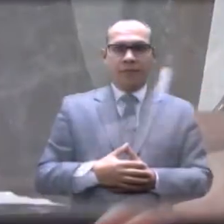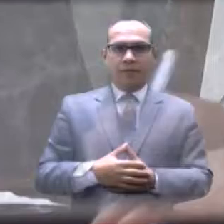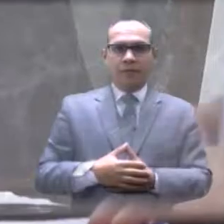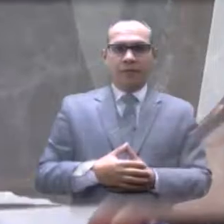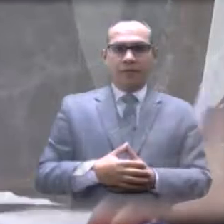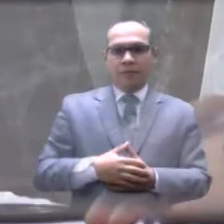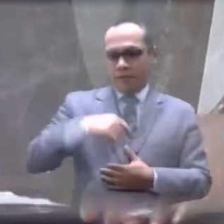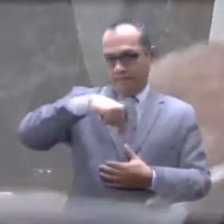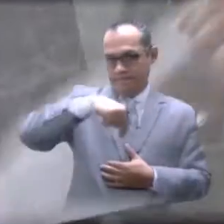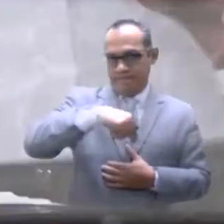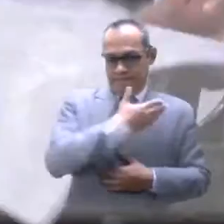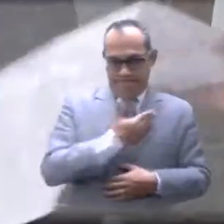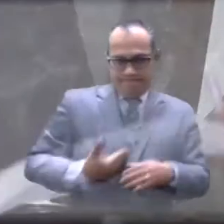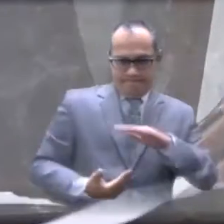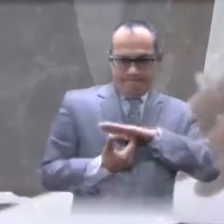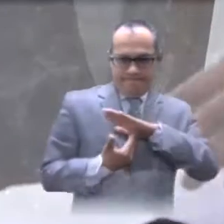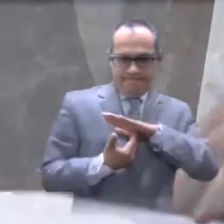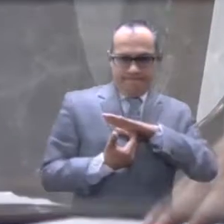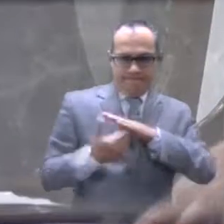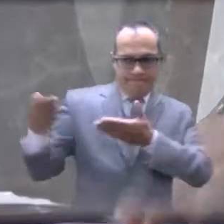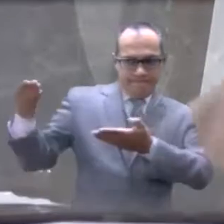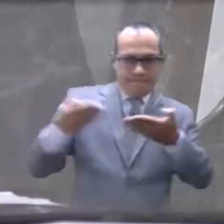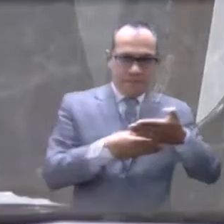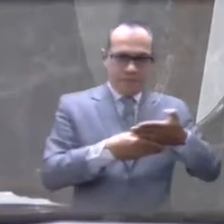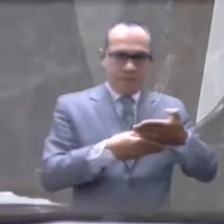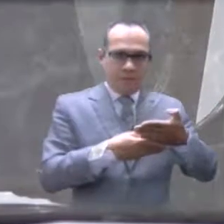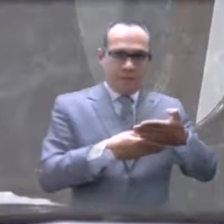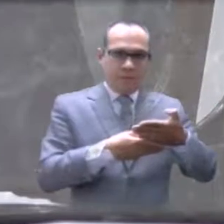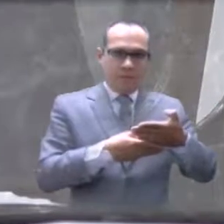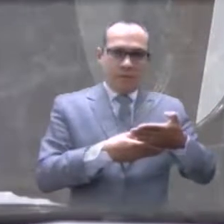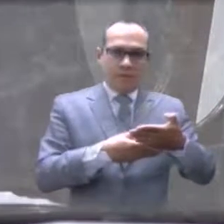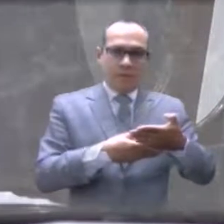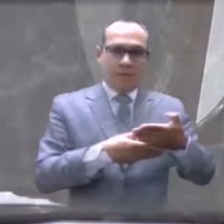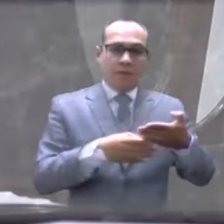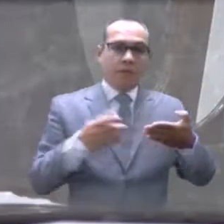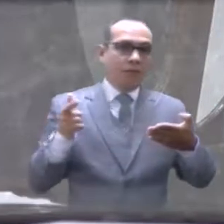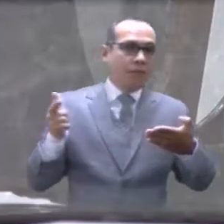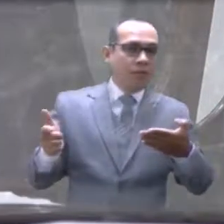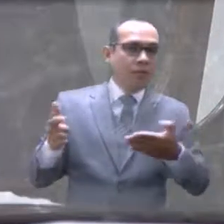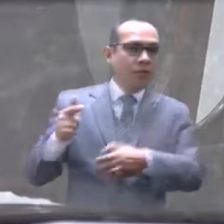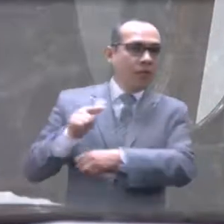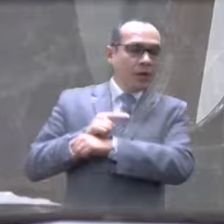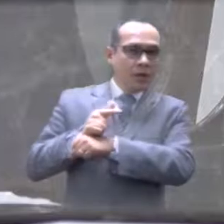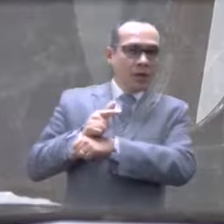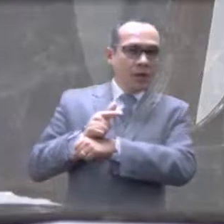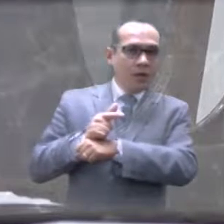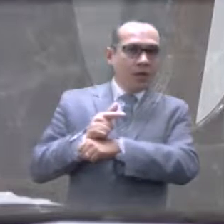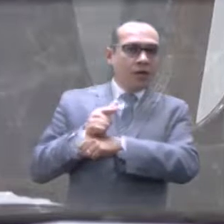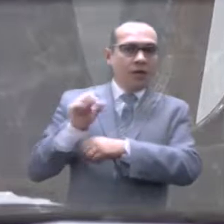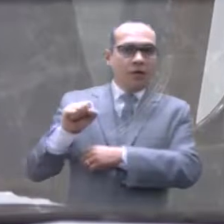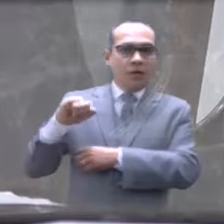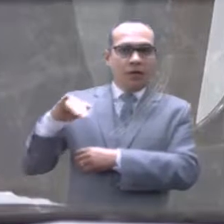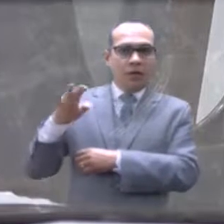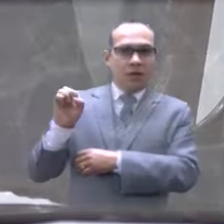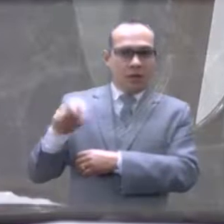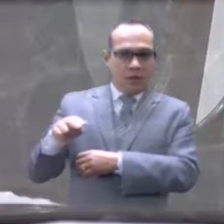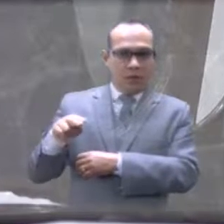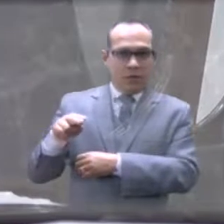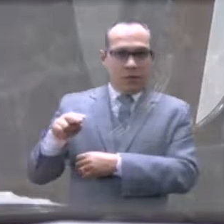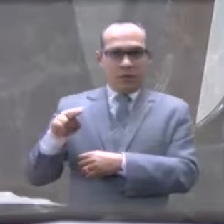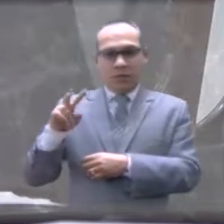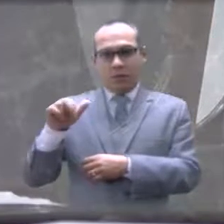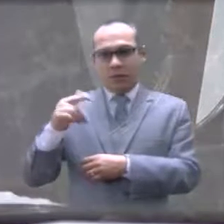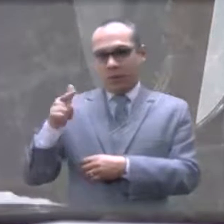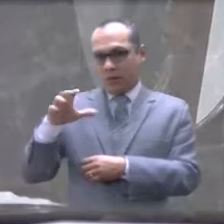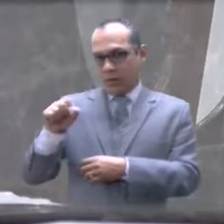en esta presidencia el oficio suscrito por el licenciado Simón Vargas Aguilar, mediante el